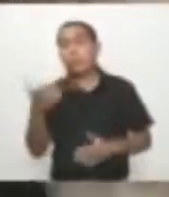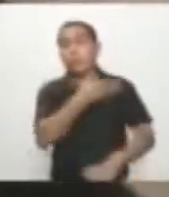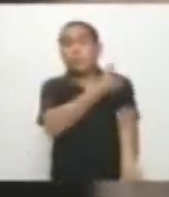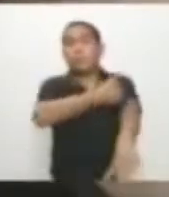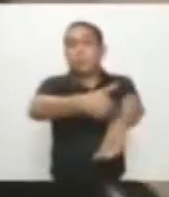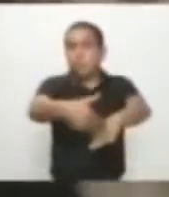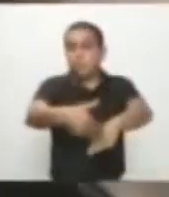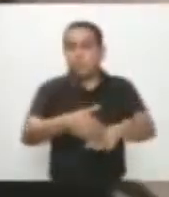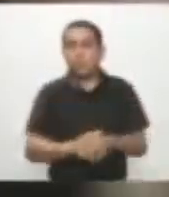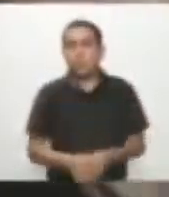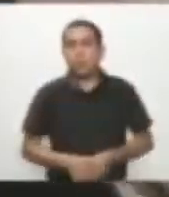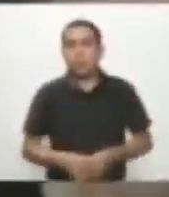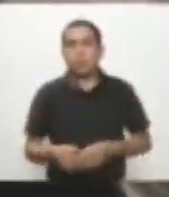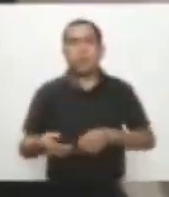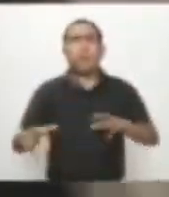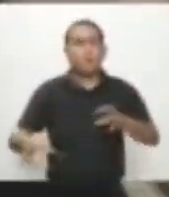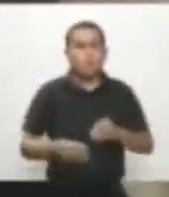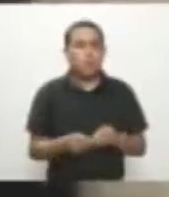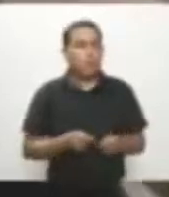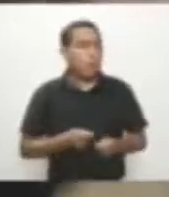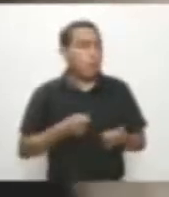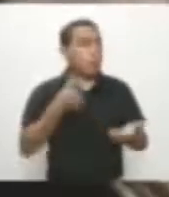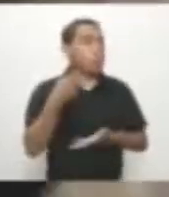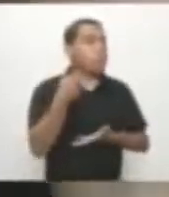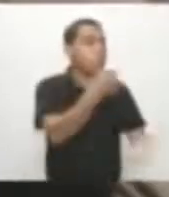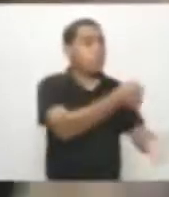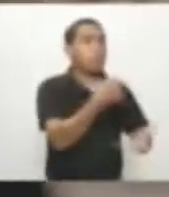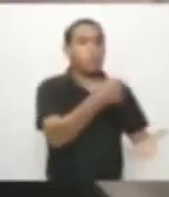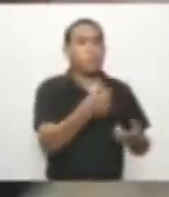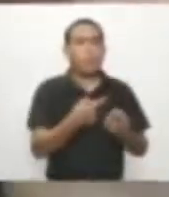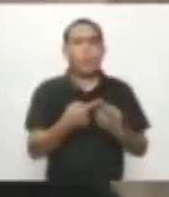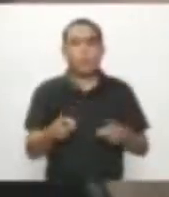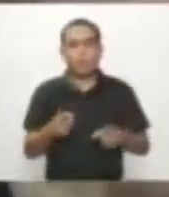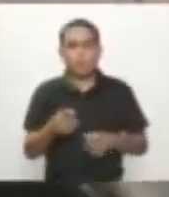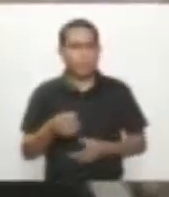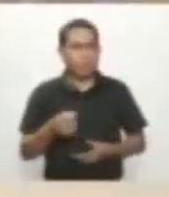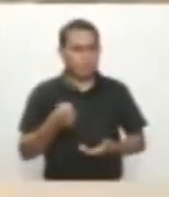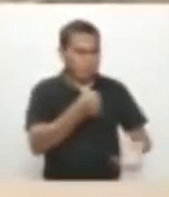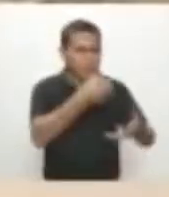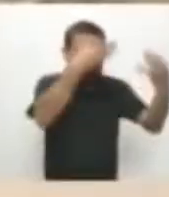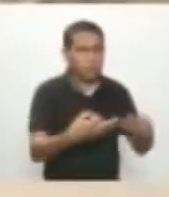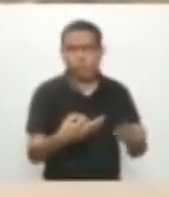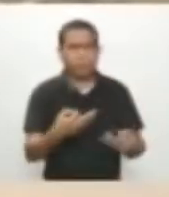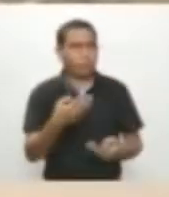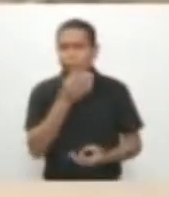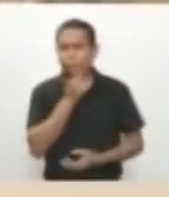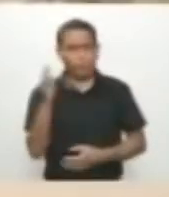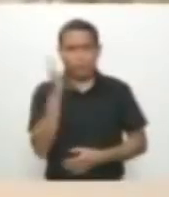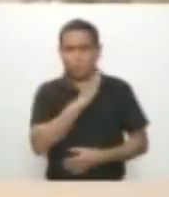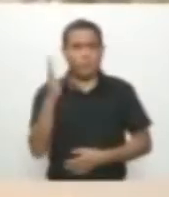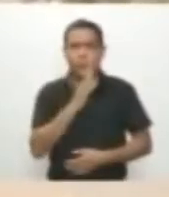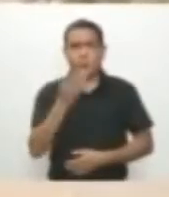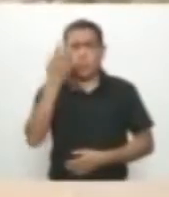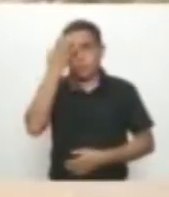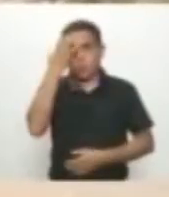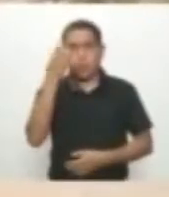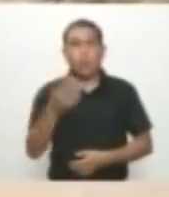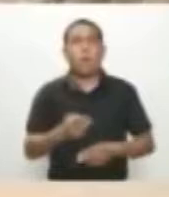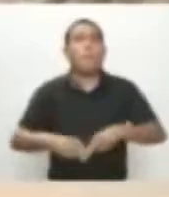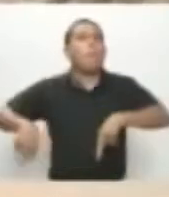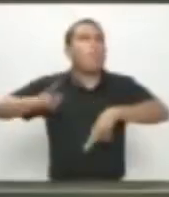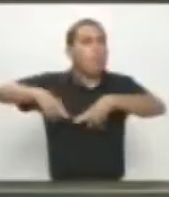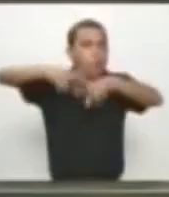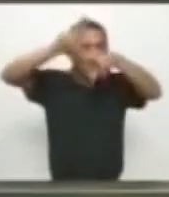de pesos, y un avalúo de un peritazgo posterior demostró que tal sobrecosto no existía, y el valor del lote en ese momento duplicaba el valor